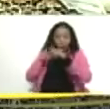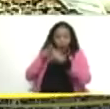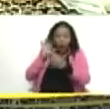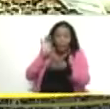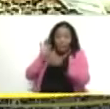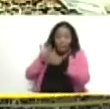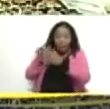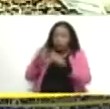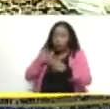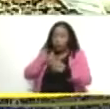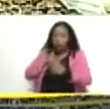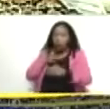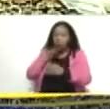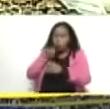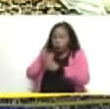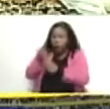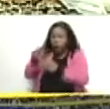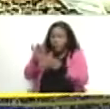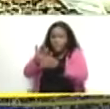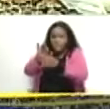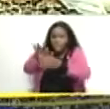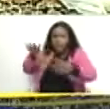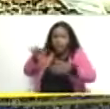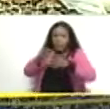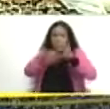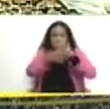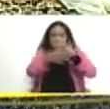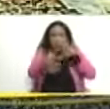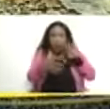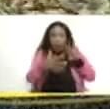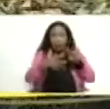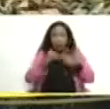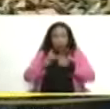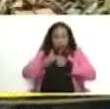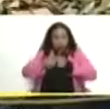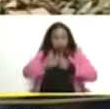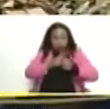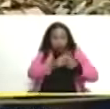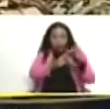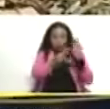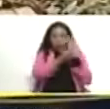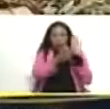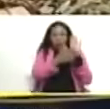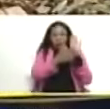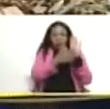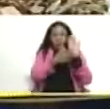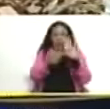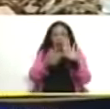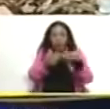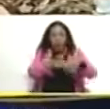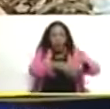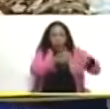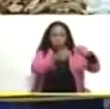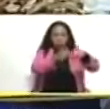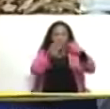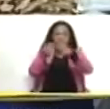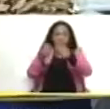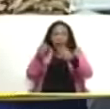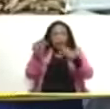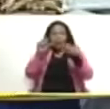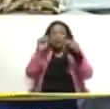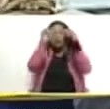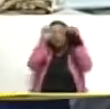estructuras organizacionales y persiguiéndolos con la ley en la mano, destruyendo sus sistemas